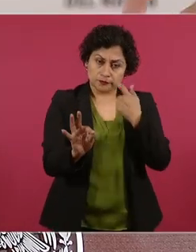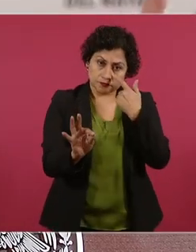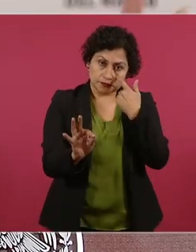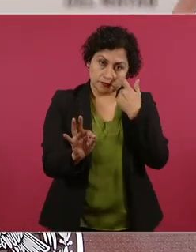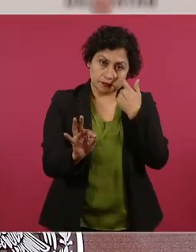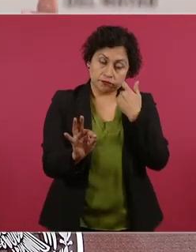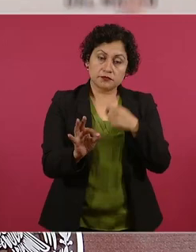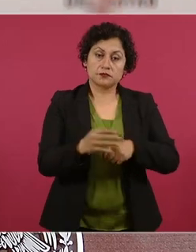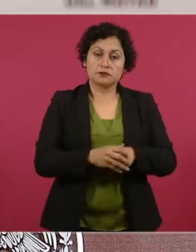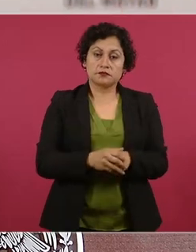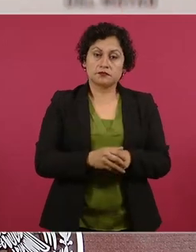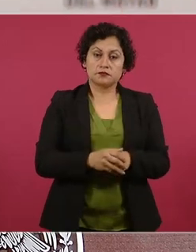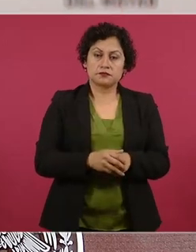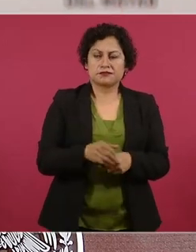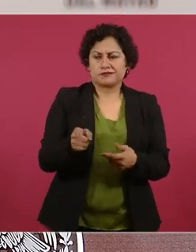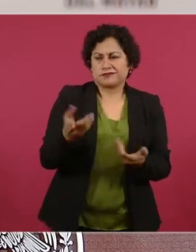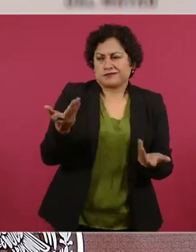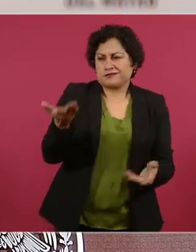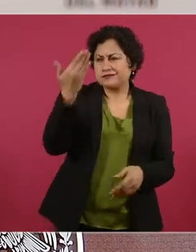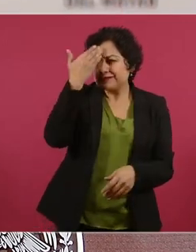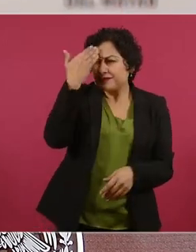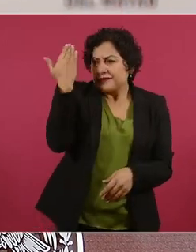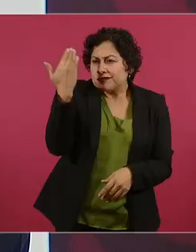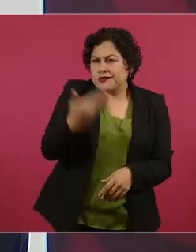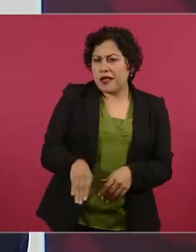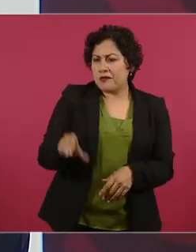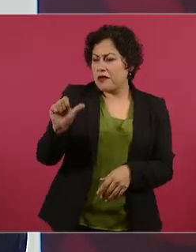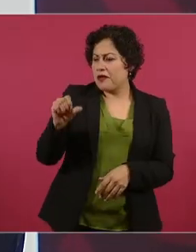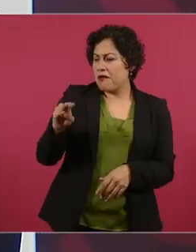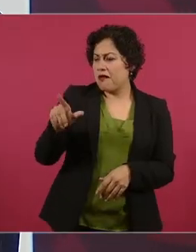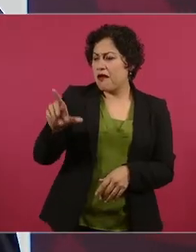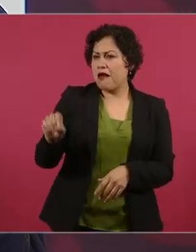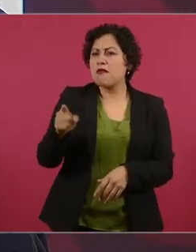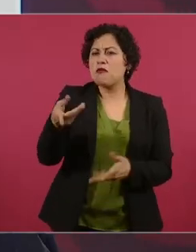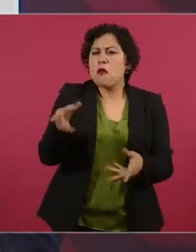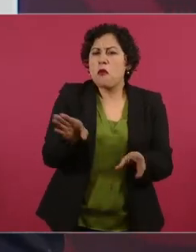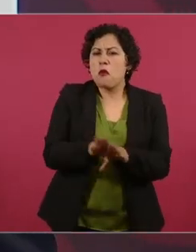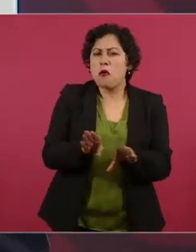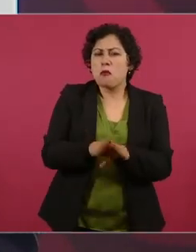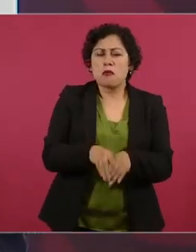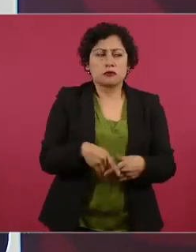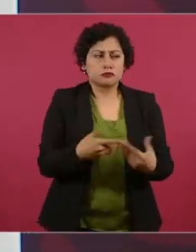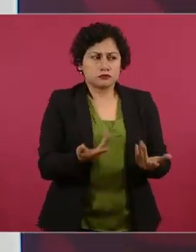¿cómo es Andrés Manuel? ¿Usted lo conoce bien? ¿Sí? No, pues,